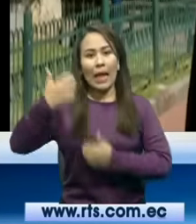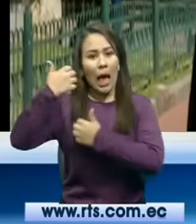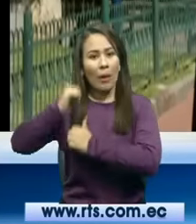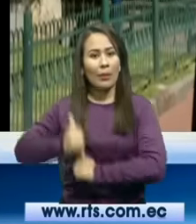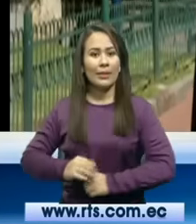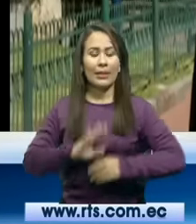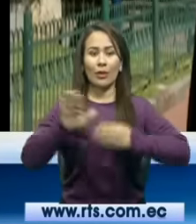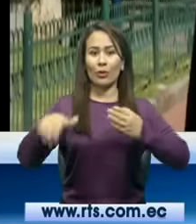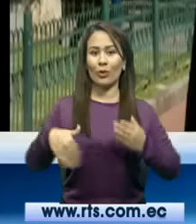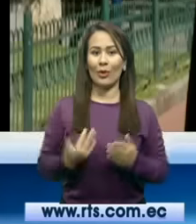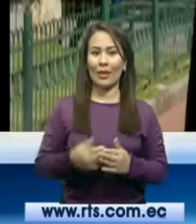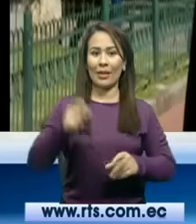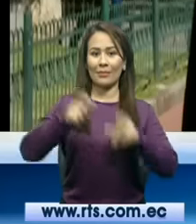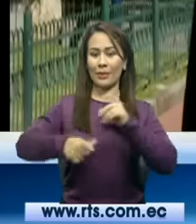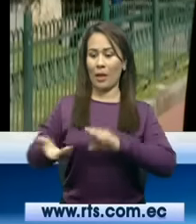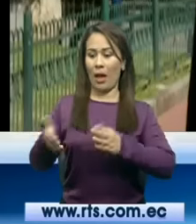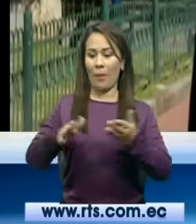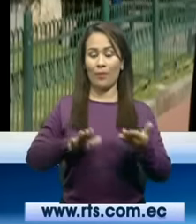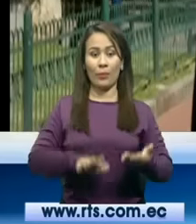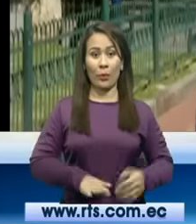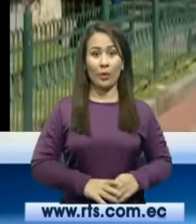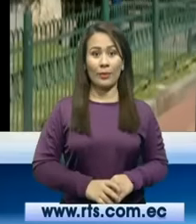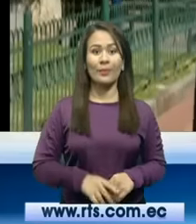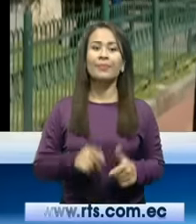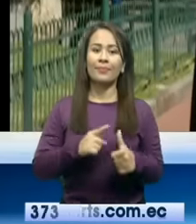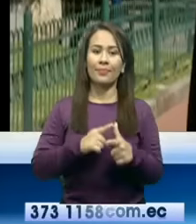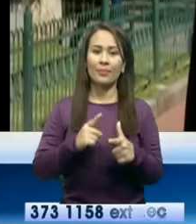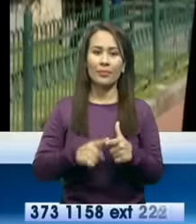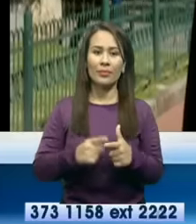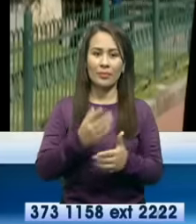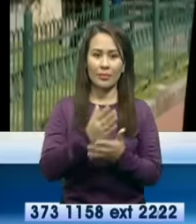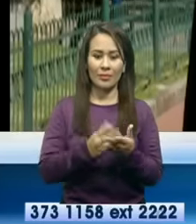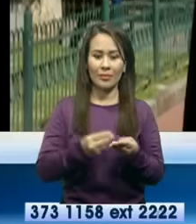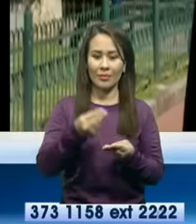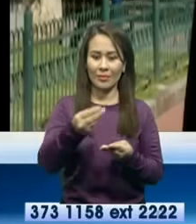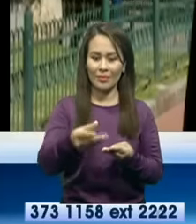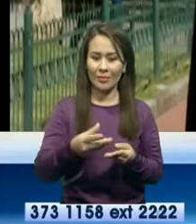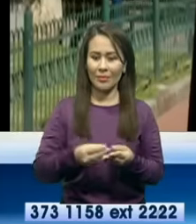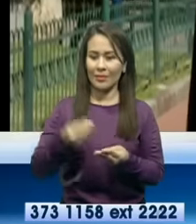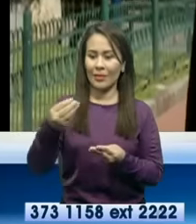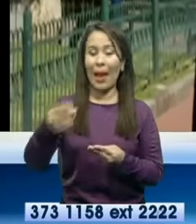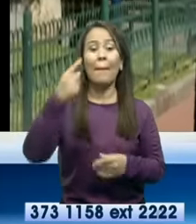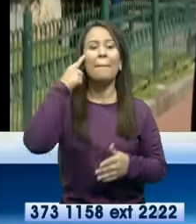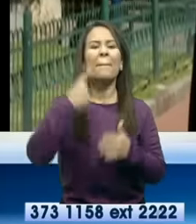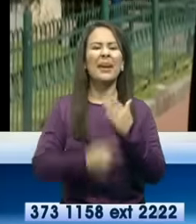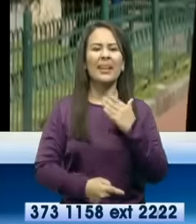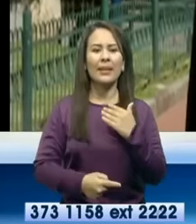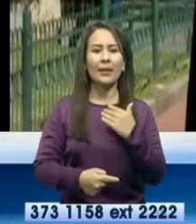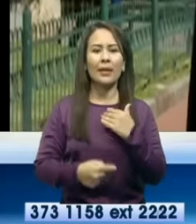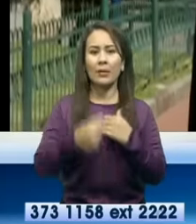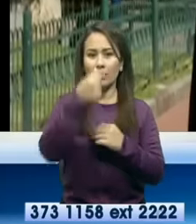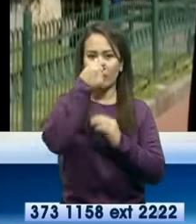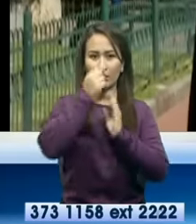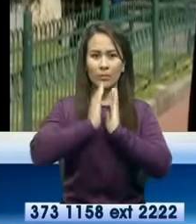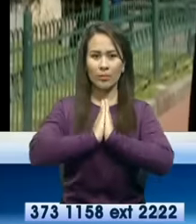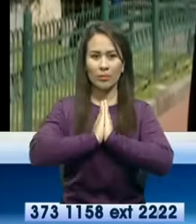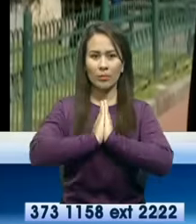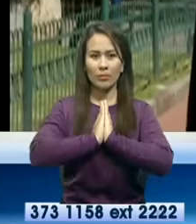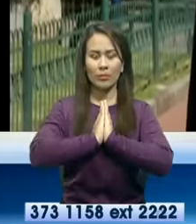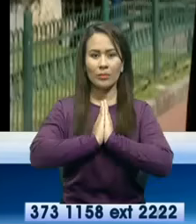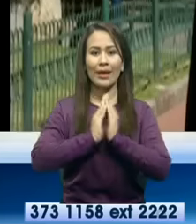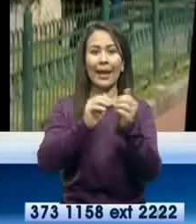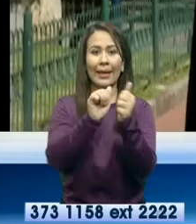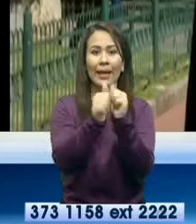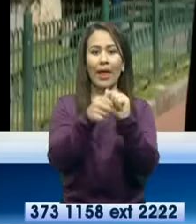de todos los que hayan fallecido, entonces se lo va dando para que él vaya rezando entonces en